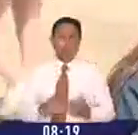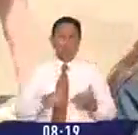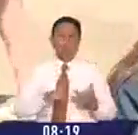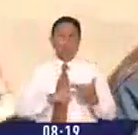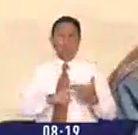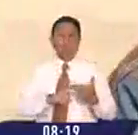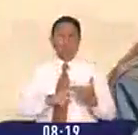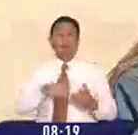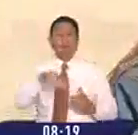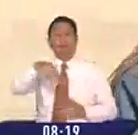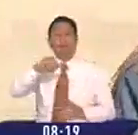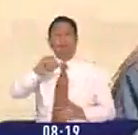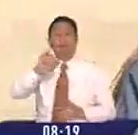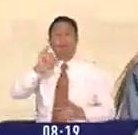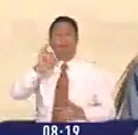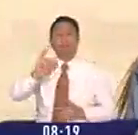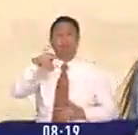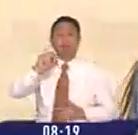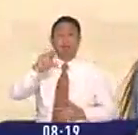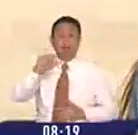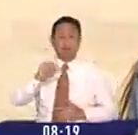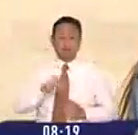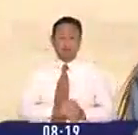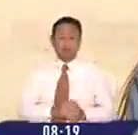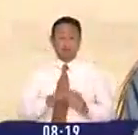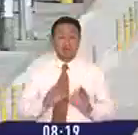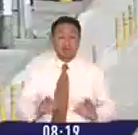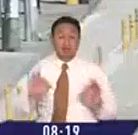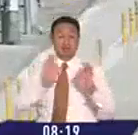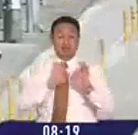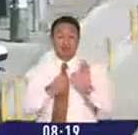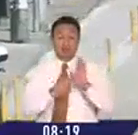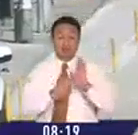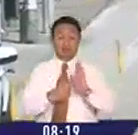Mariana de Jesús, son 3, por ejemplo, de las obras más importantes.